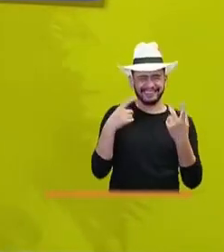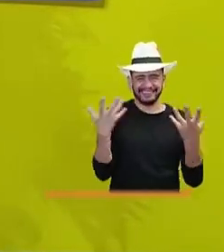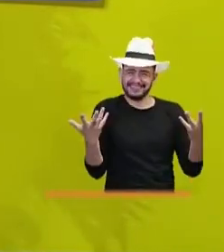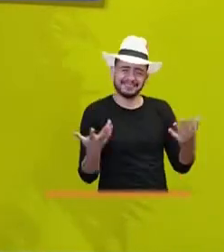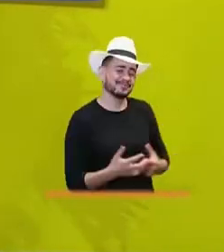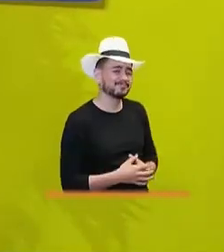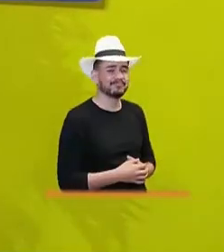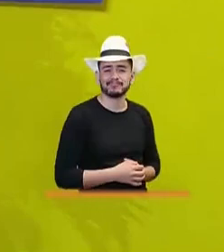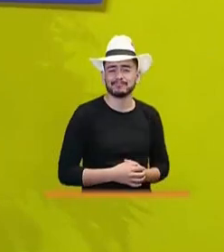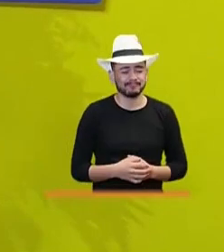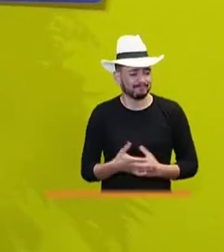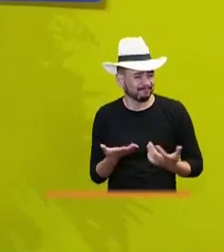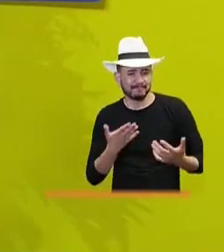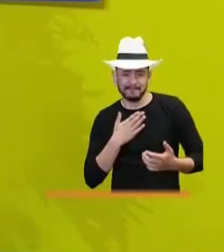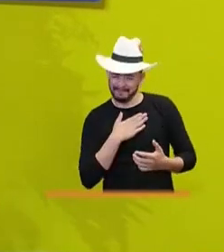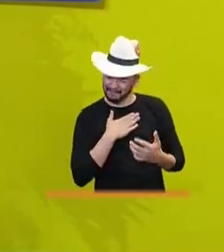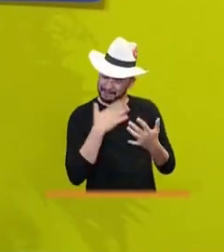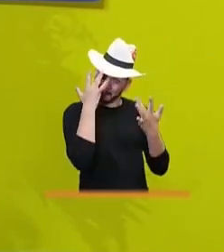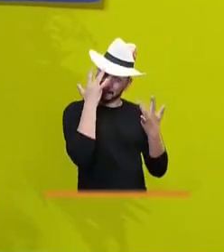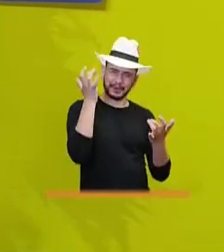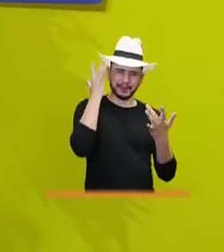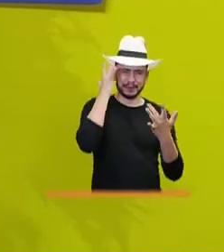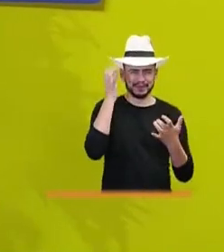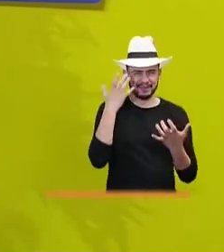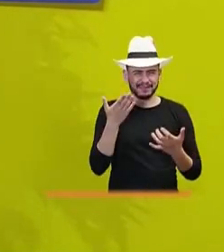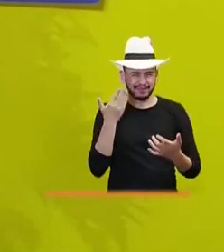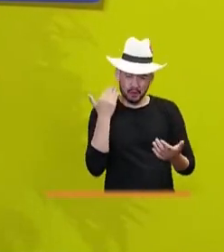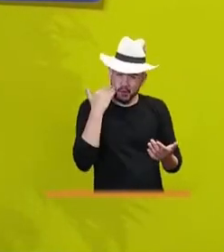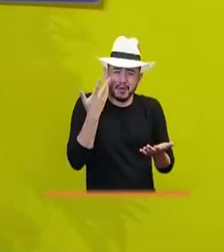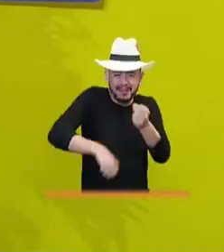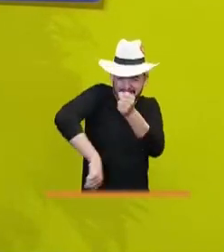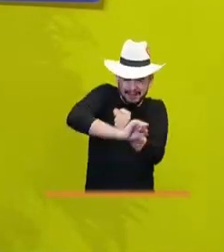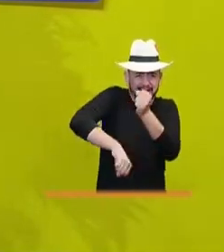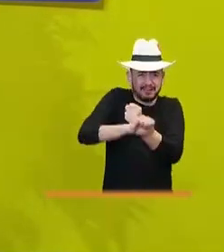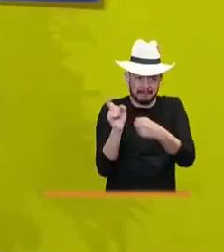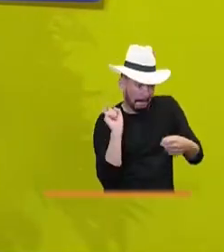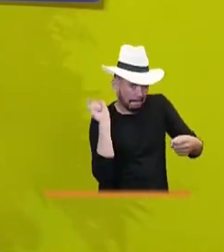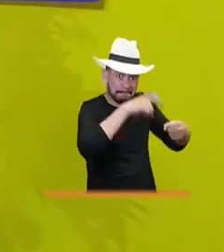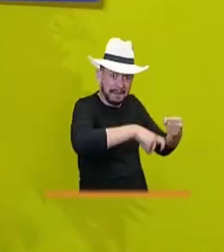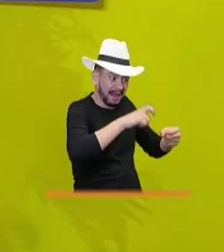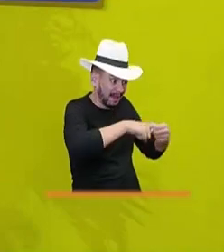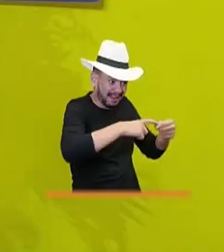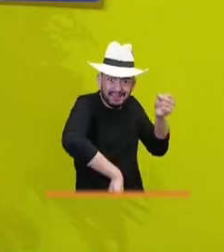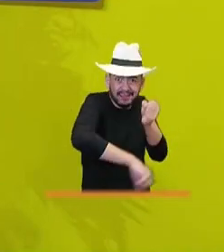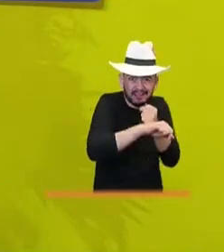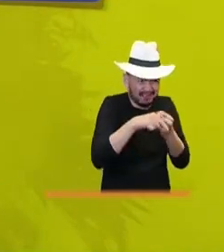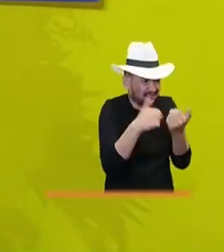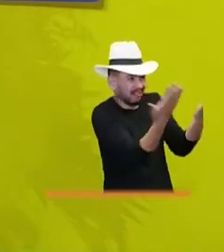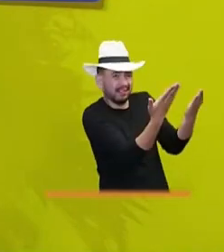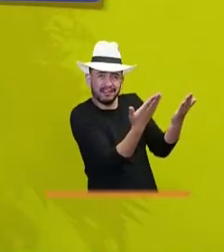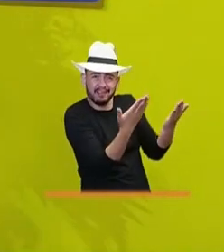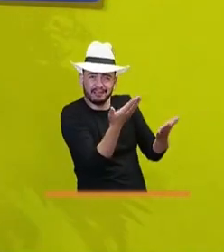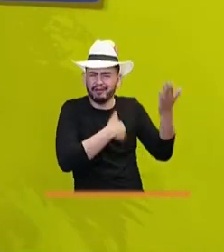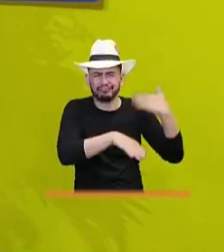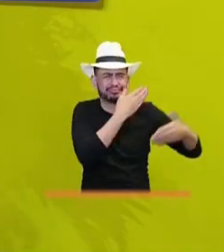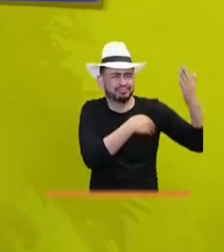Quiero entender por qué James, que hoy juega en Francalid, no mostró el mismo